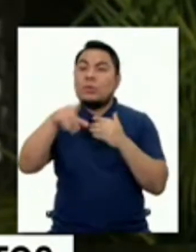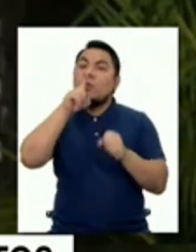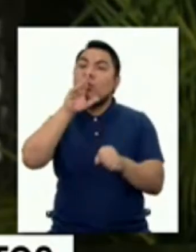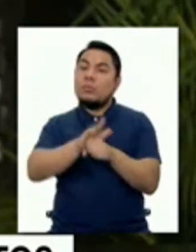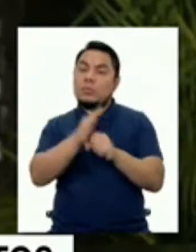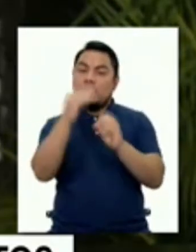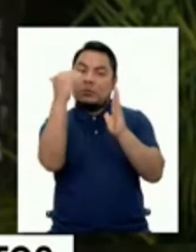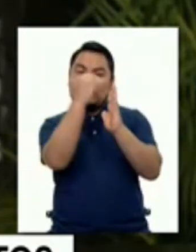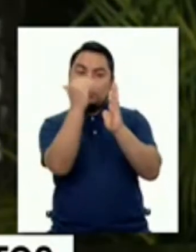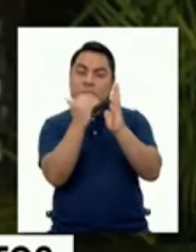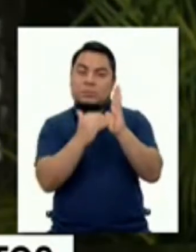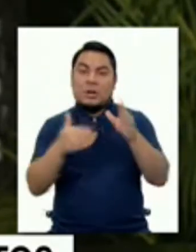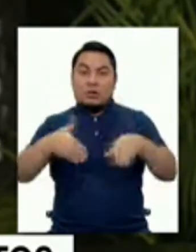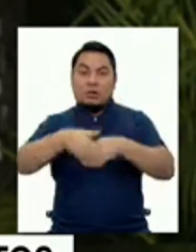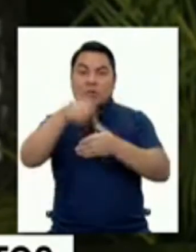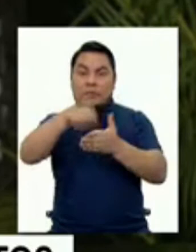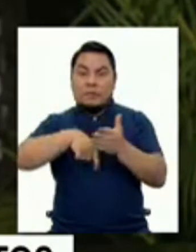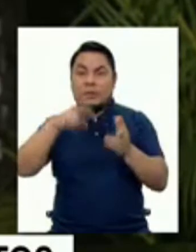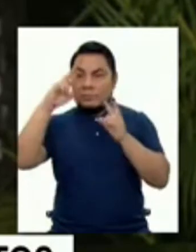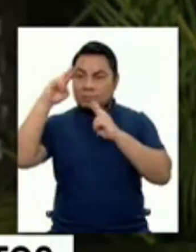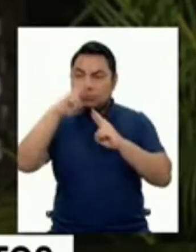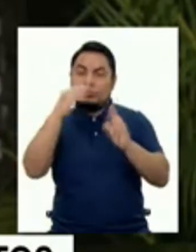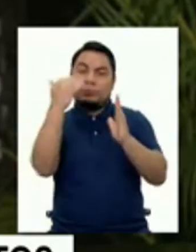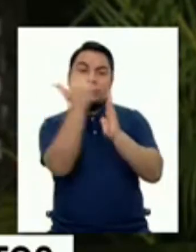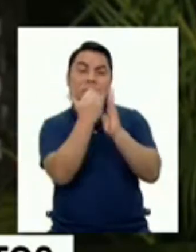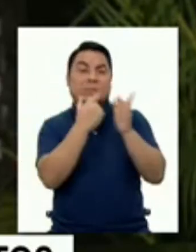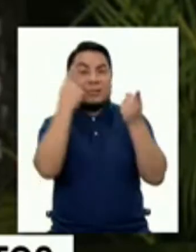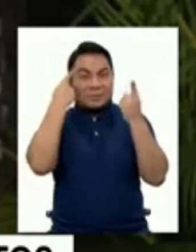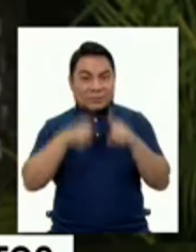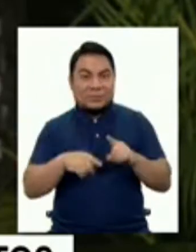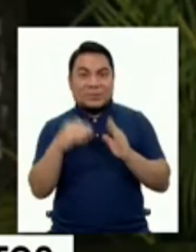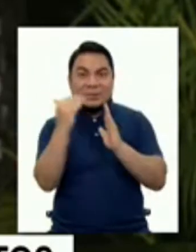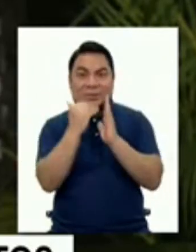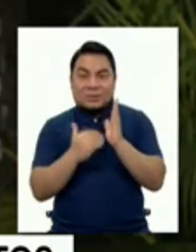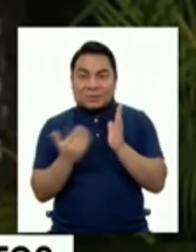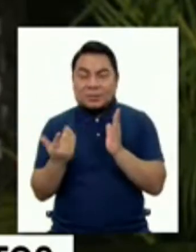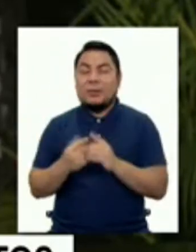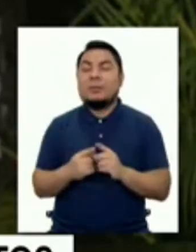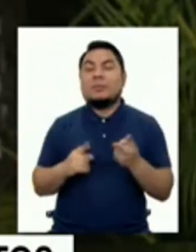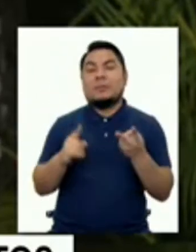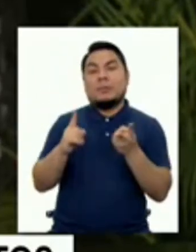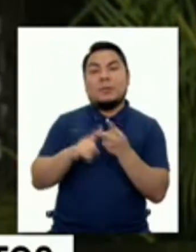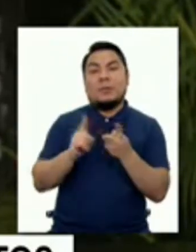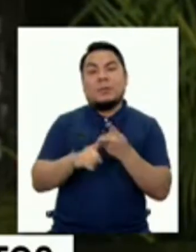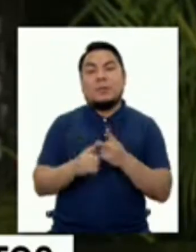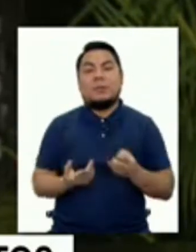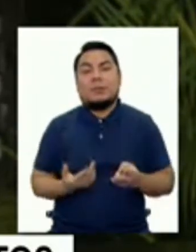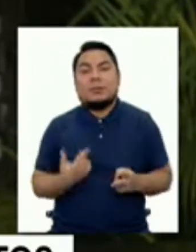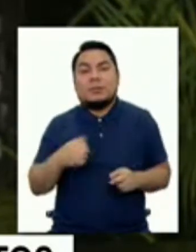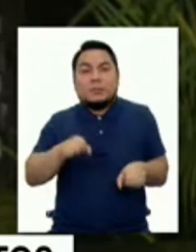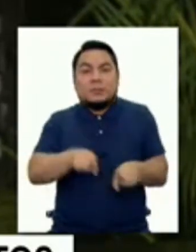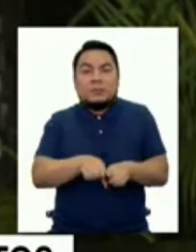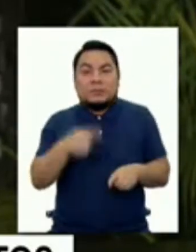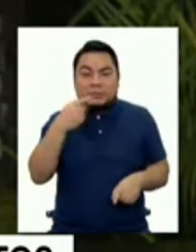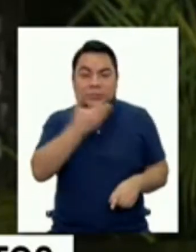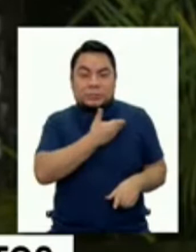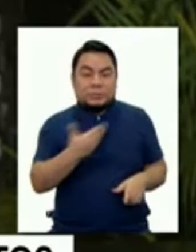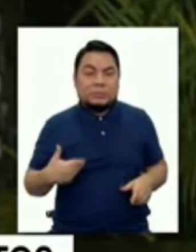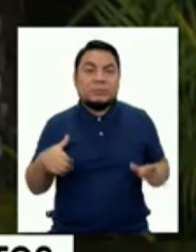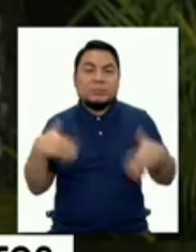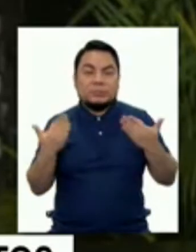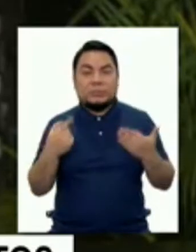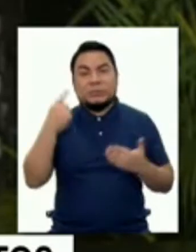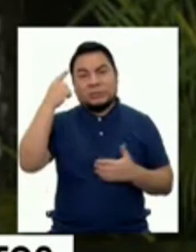compromisos, especialmente con los convenios marco que habían acordado de manera autónoma. Lo segundo, percibimos que el Estado no podía estar al